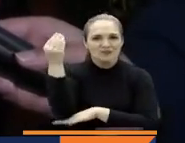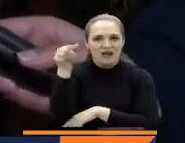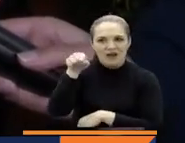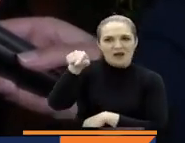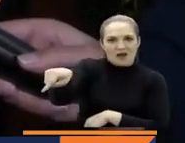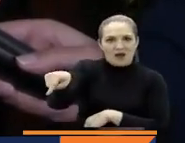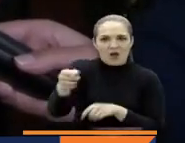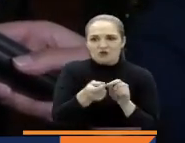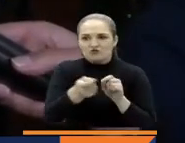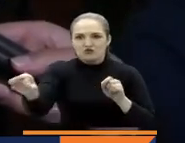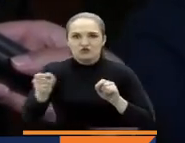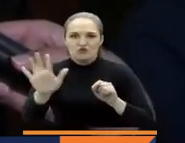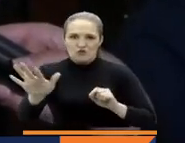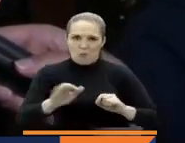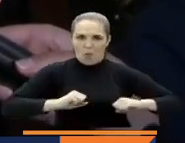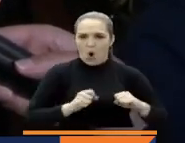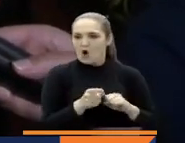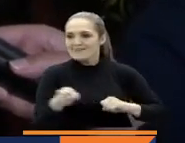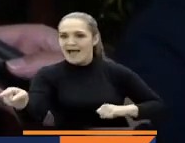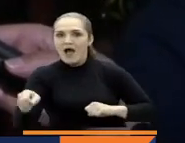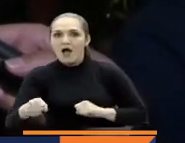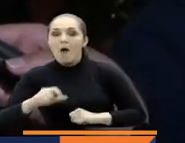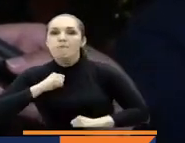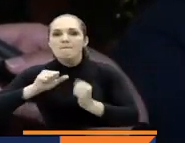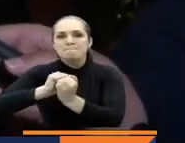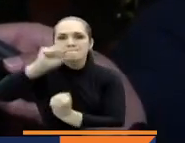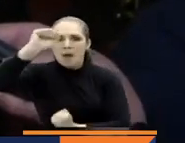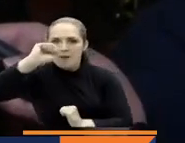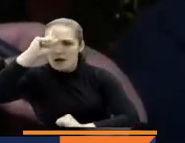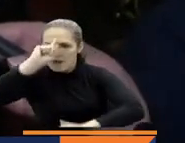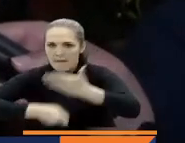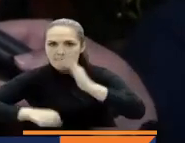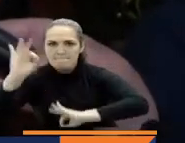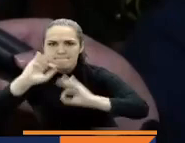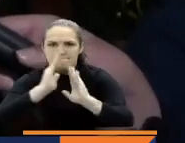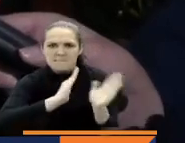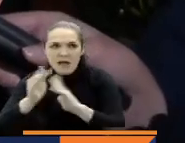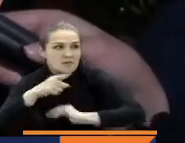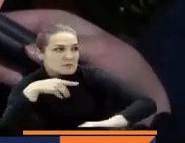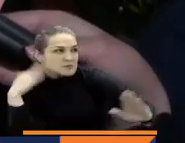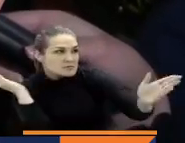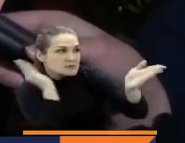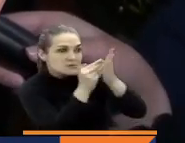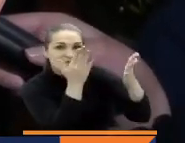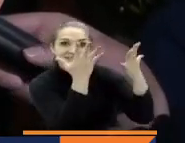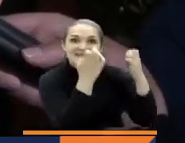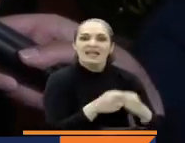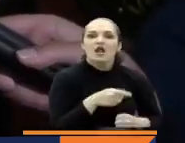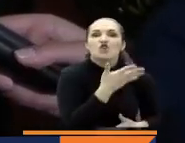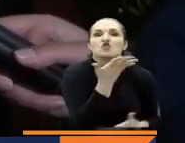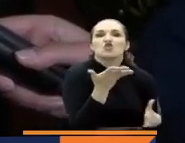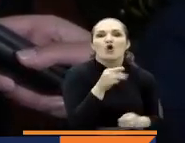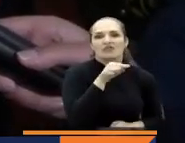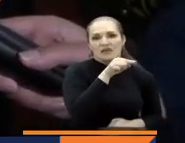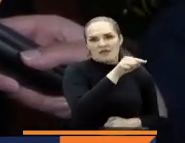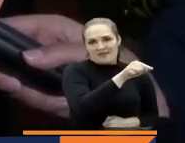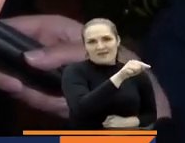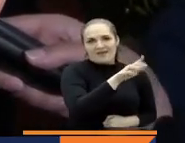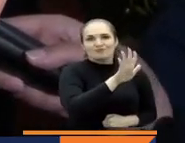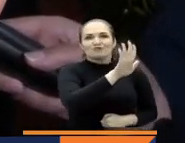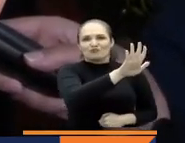ex retirado de las fuerzas militares, que buscaba coordinar un atentado precisamente a la entrada de